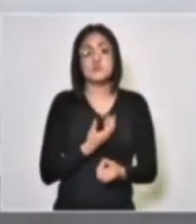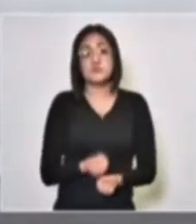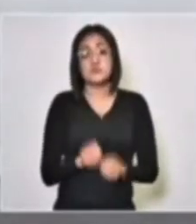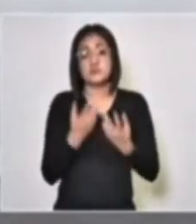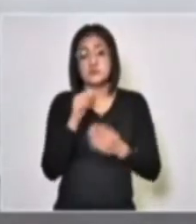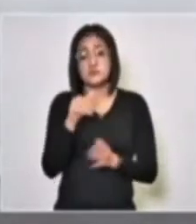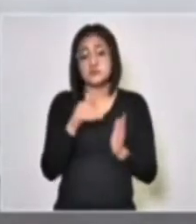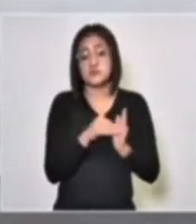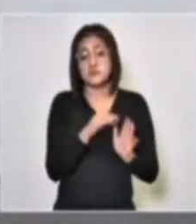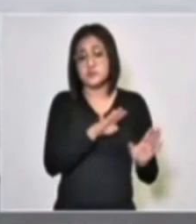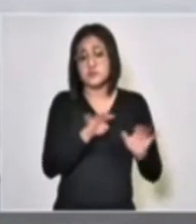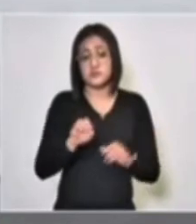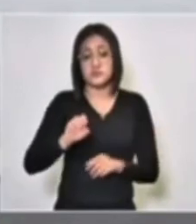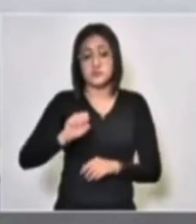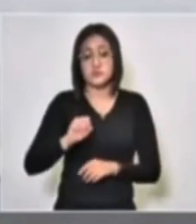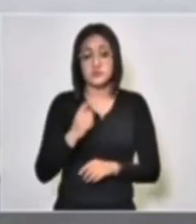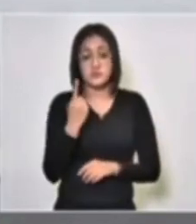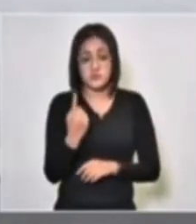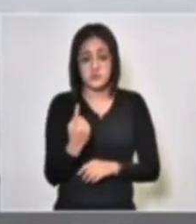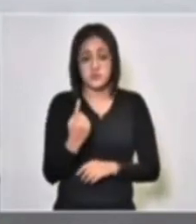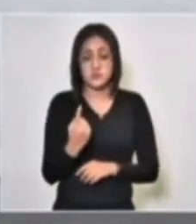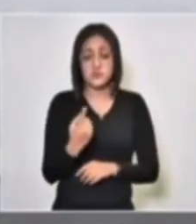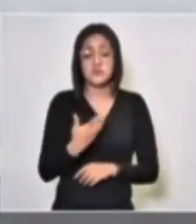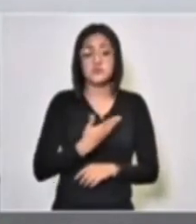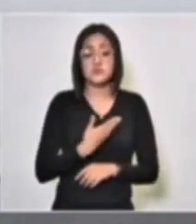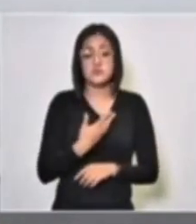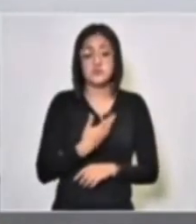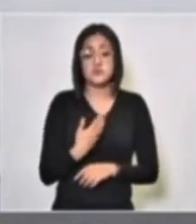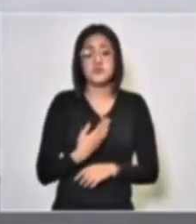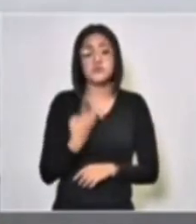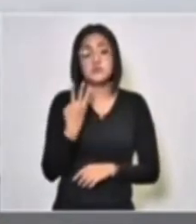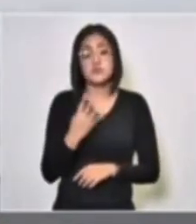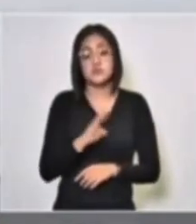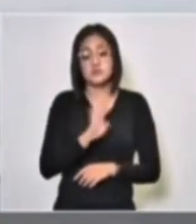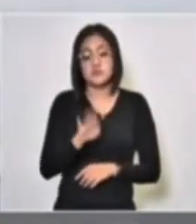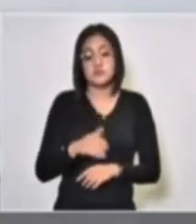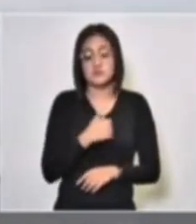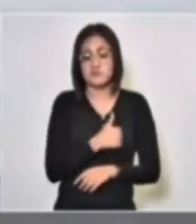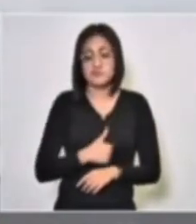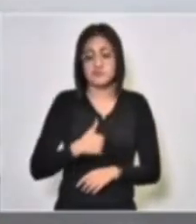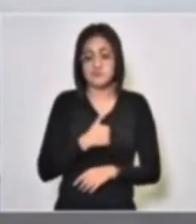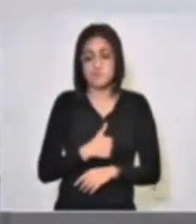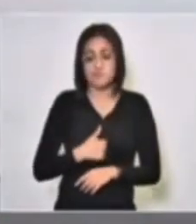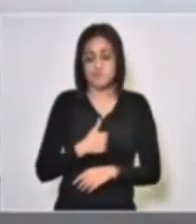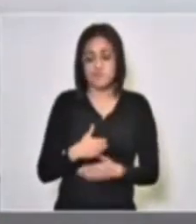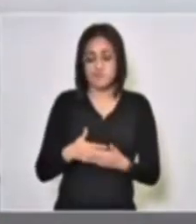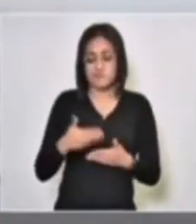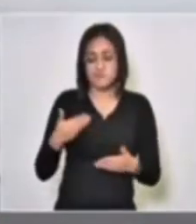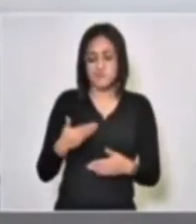de 16.961, teniendo 4 lamentables defunciones en las